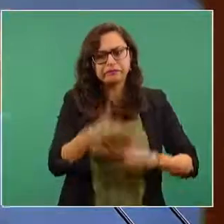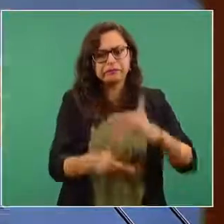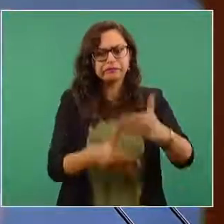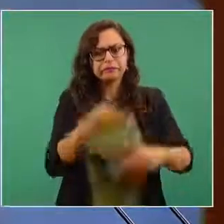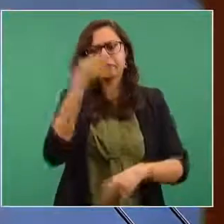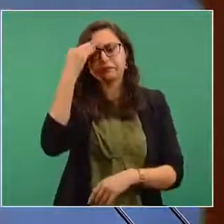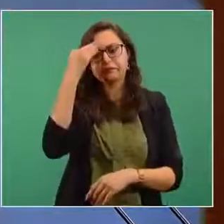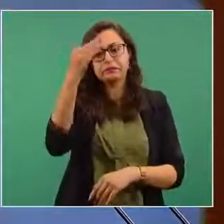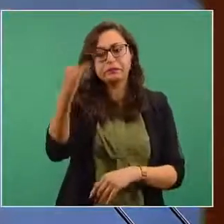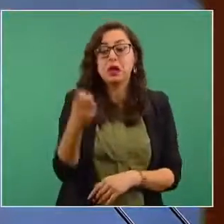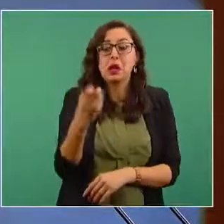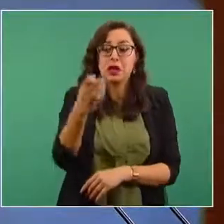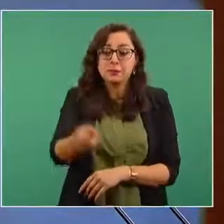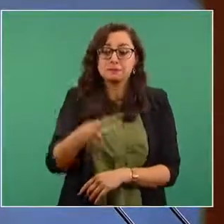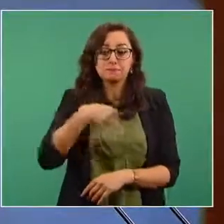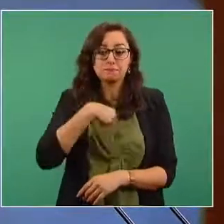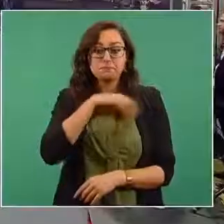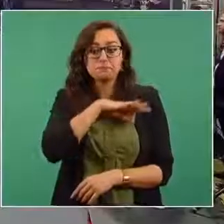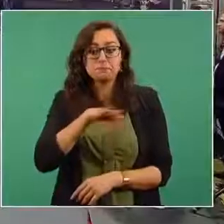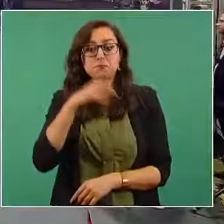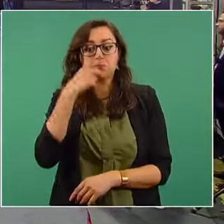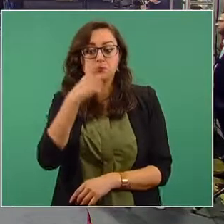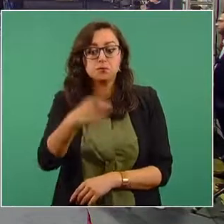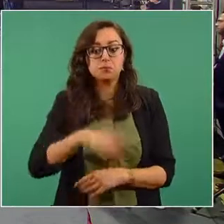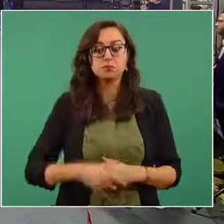Eso es lo que puedo comentar.